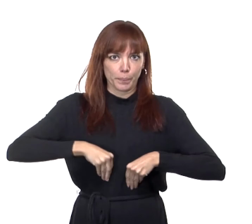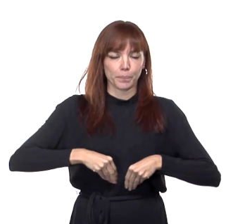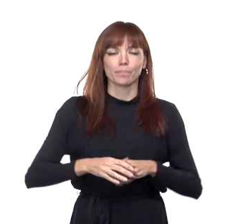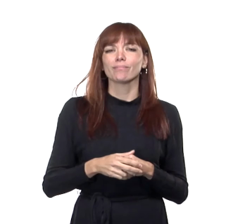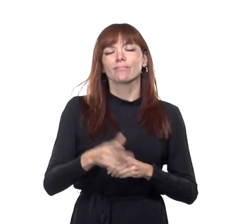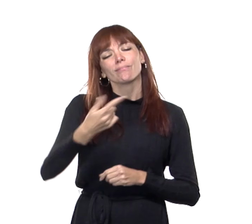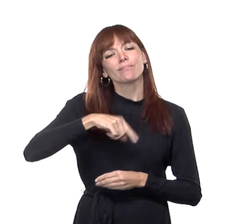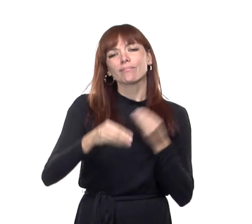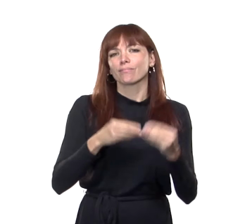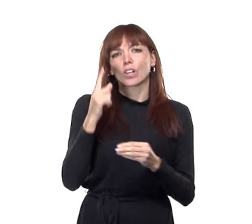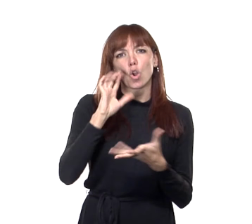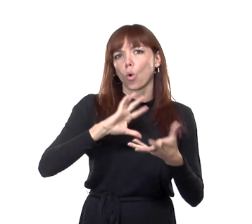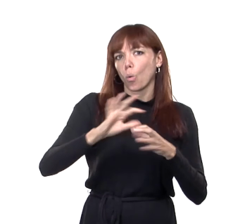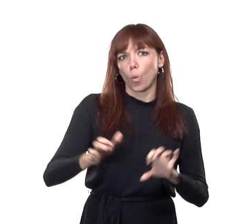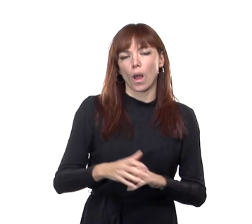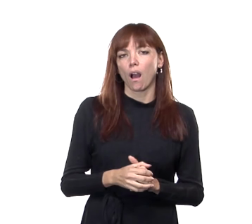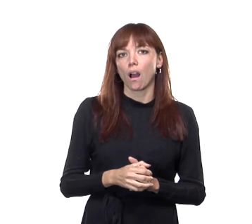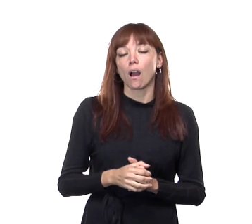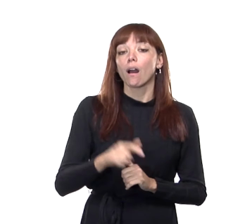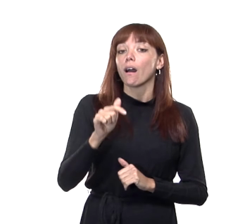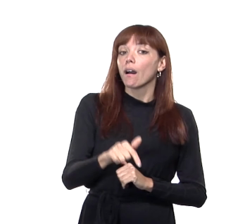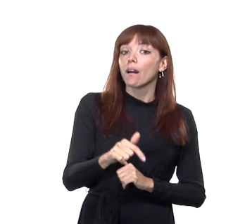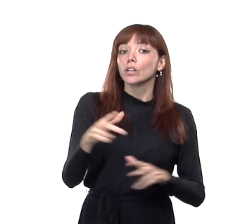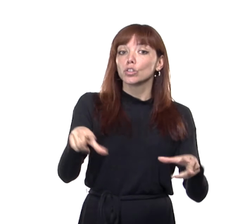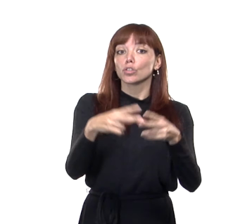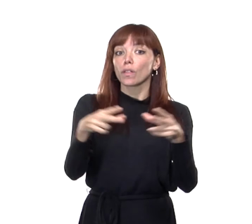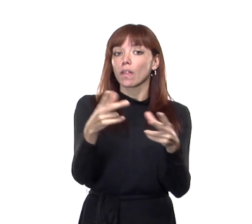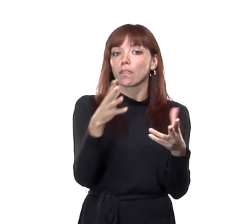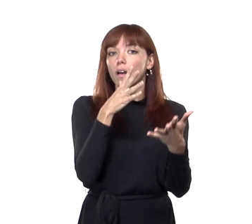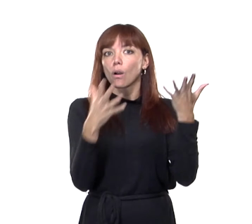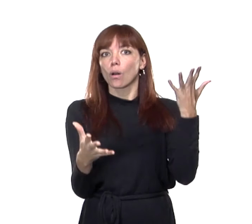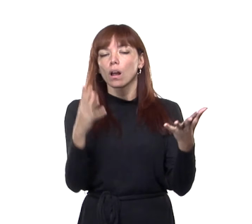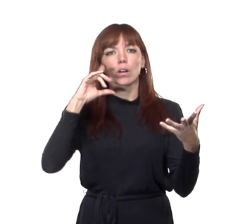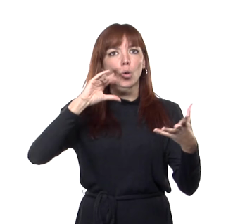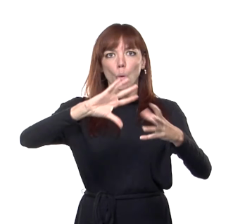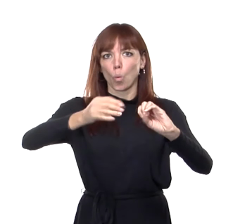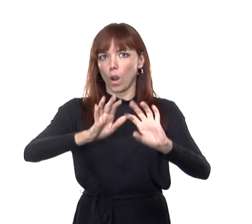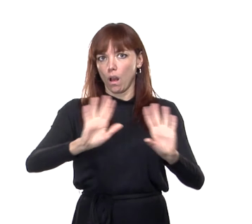es una locura la sociedad es una locura